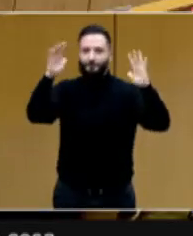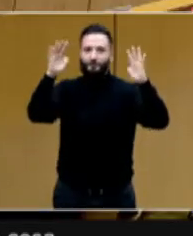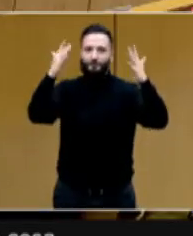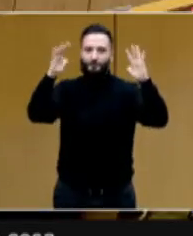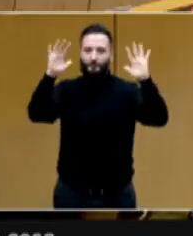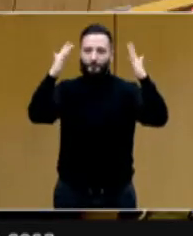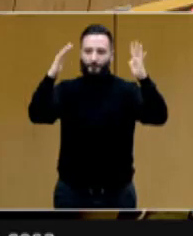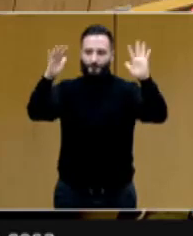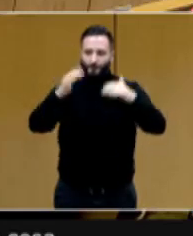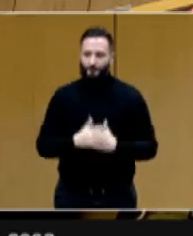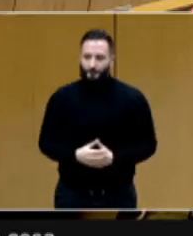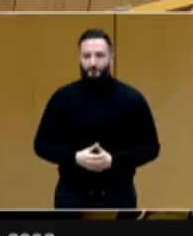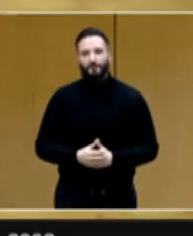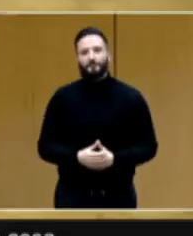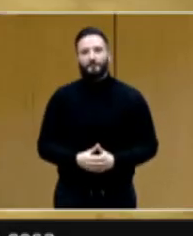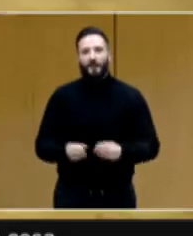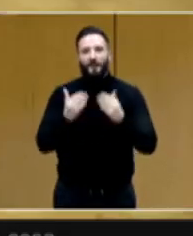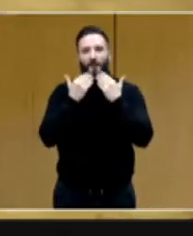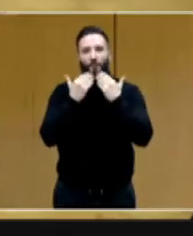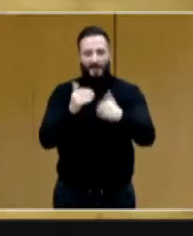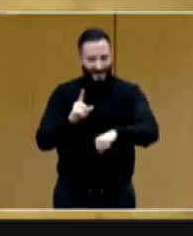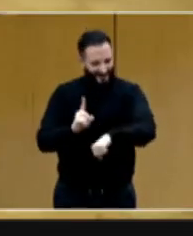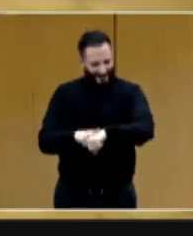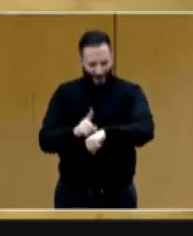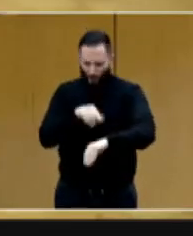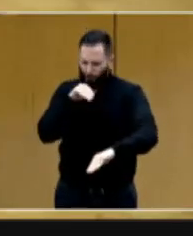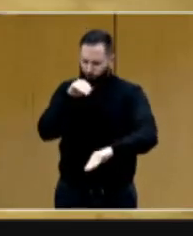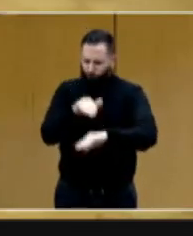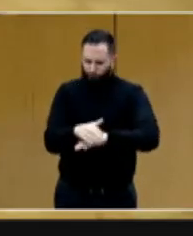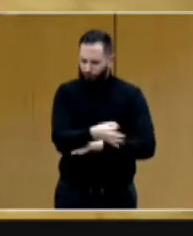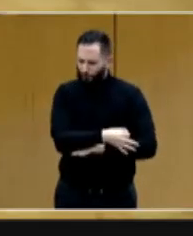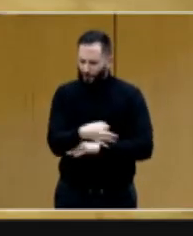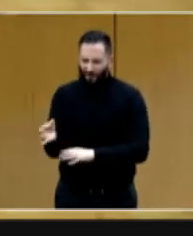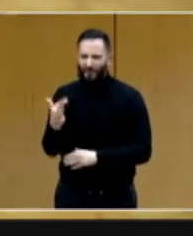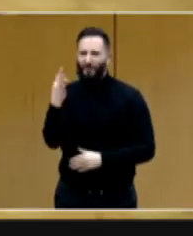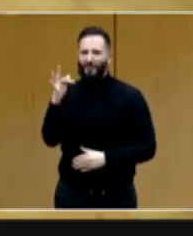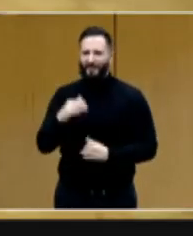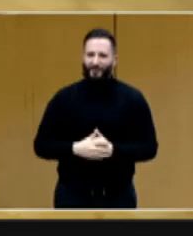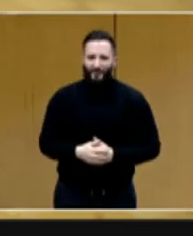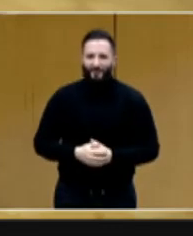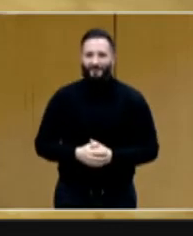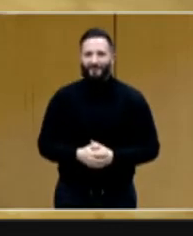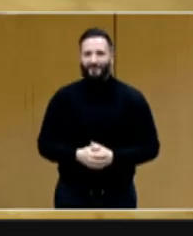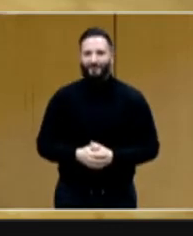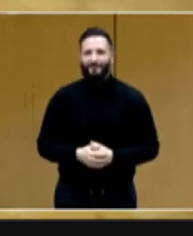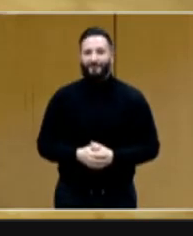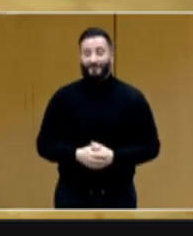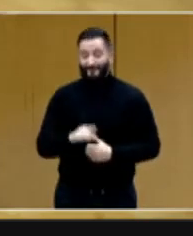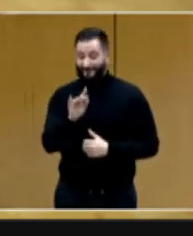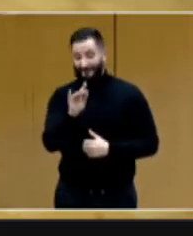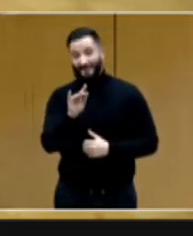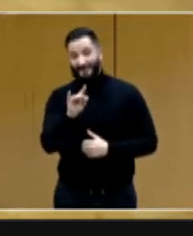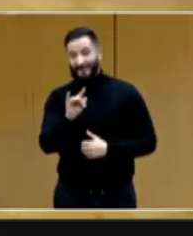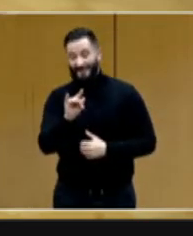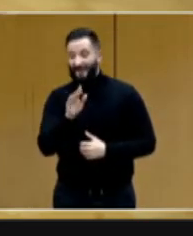Muchas gracias ha cumplido el tiempo con suficiencia Don Fernando y sí sí eso eso es lo que yo decía